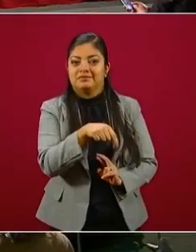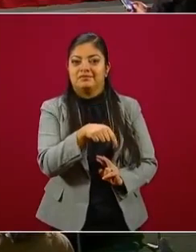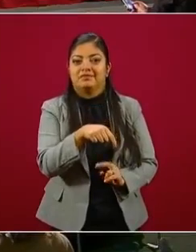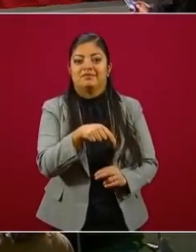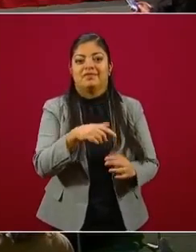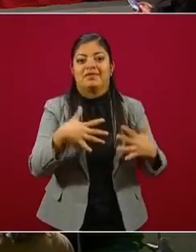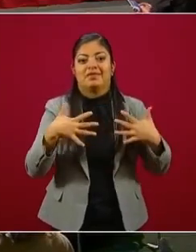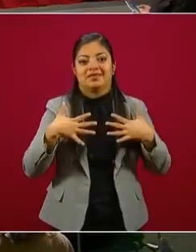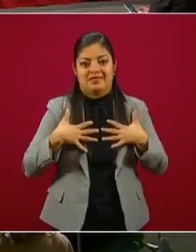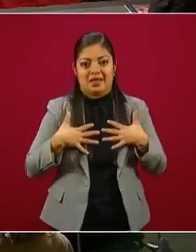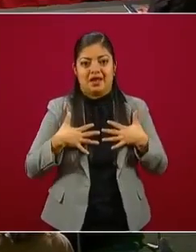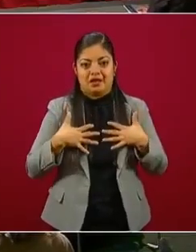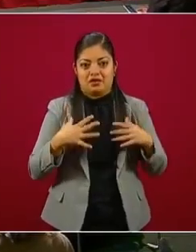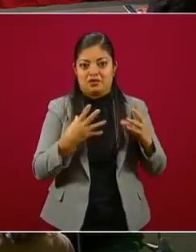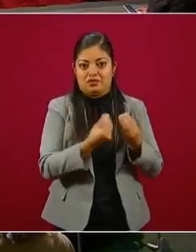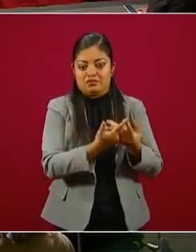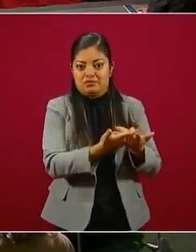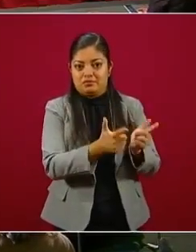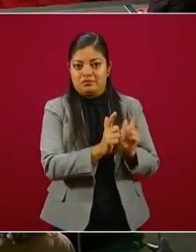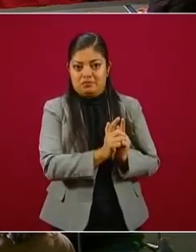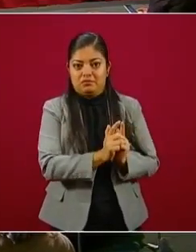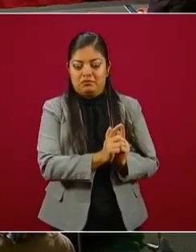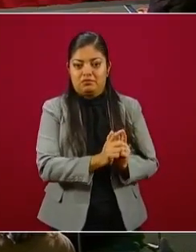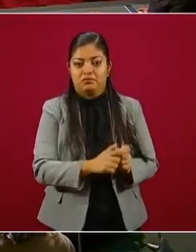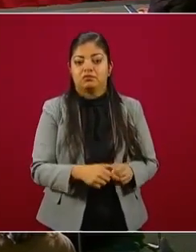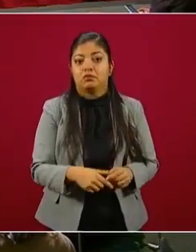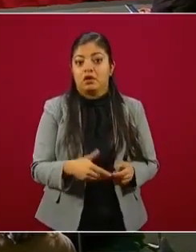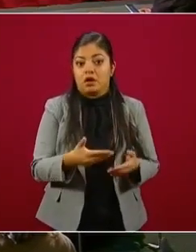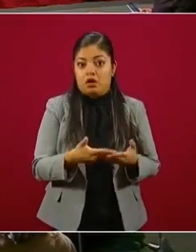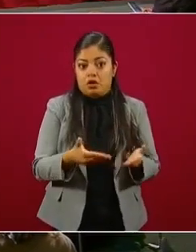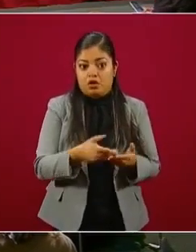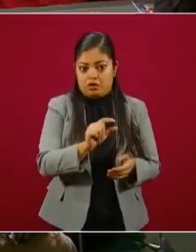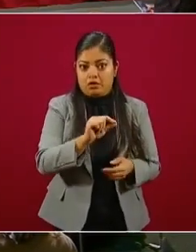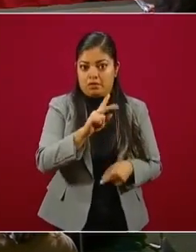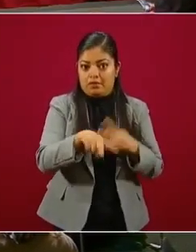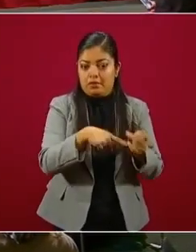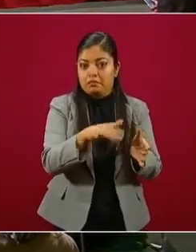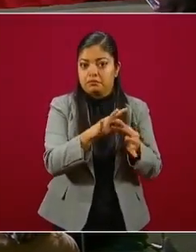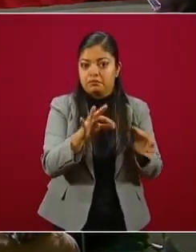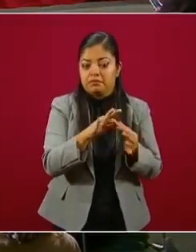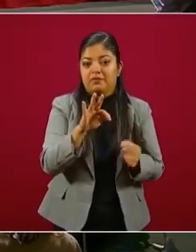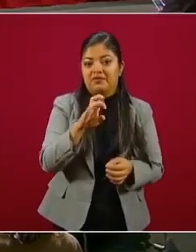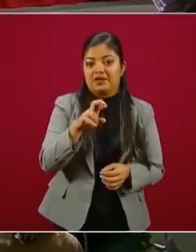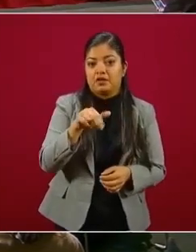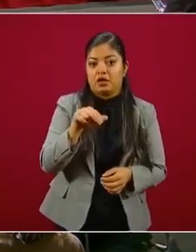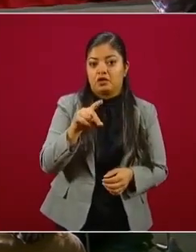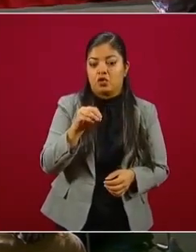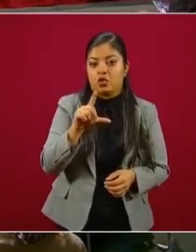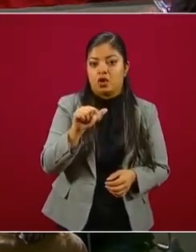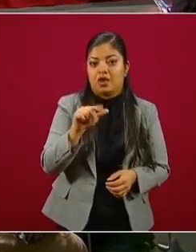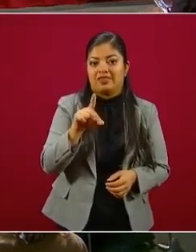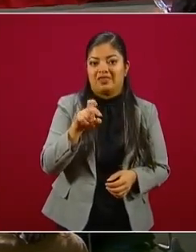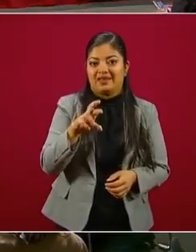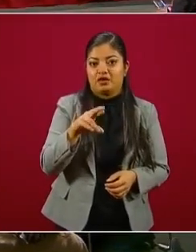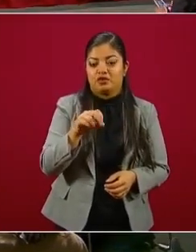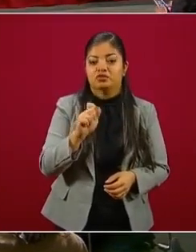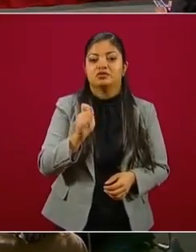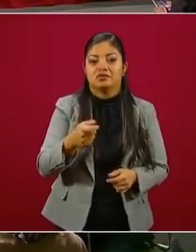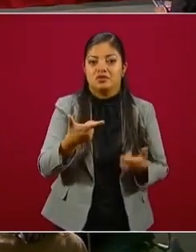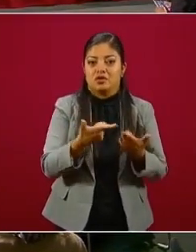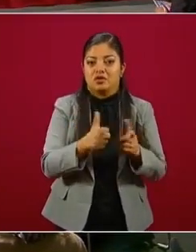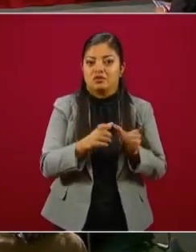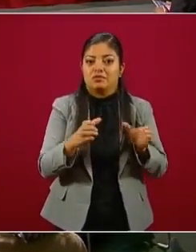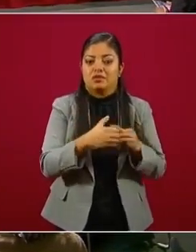acompaña. En un momento más vamos a escuchar a Fernando Landeros, presidente del patronato Teletón